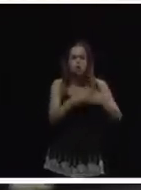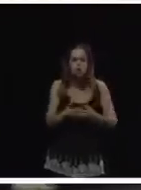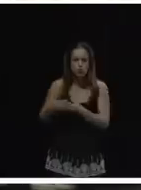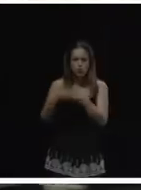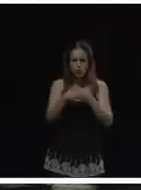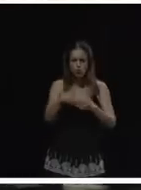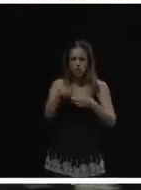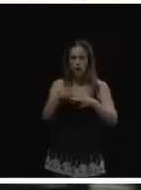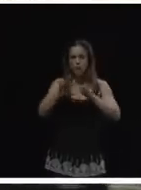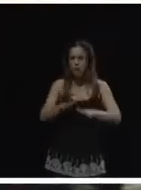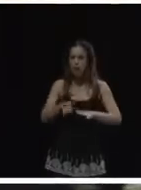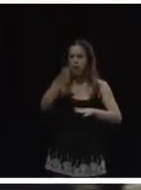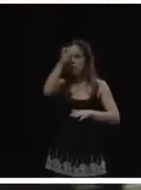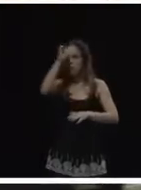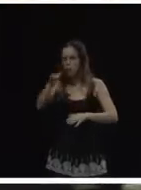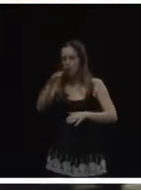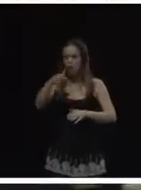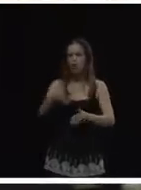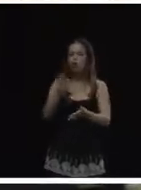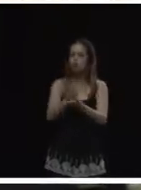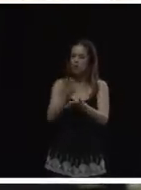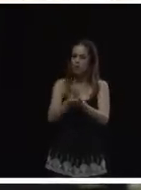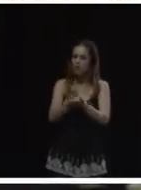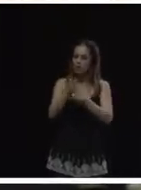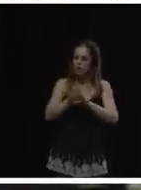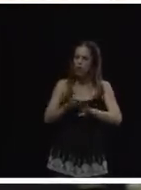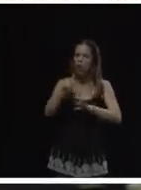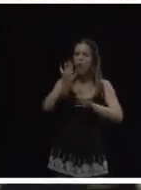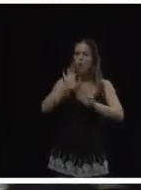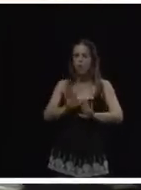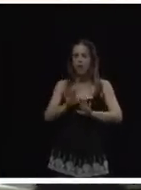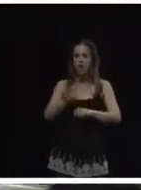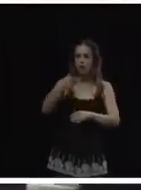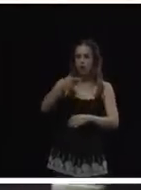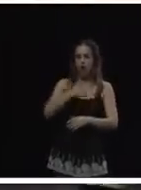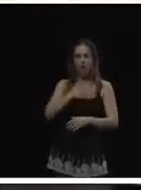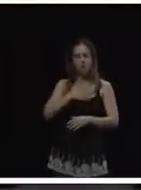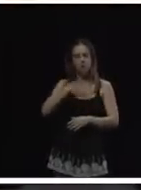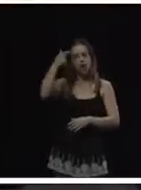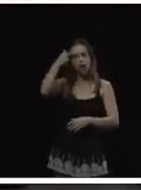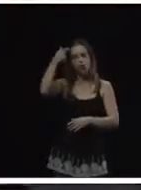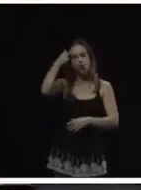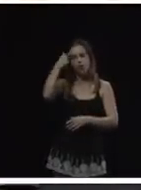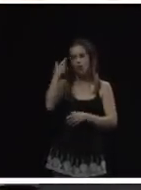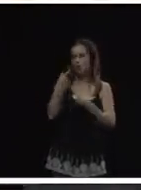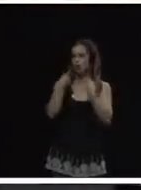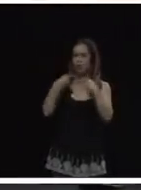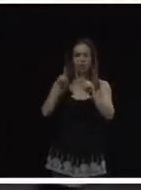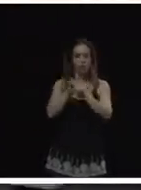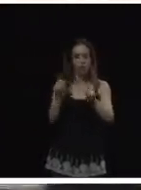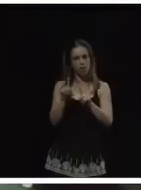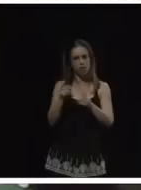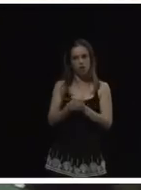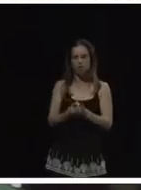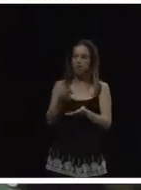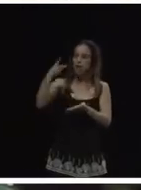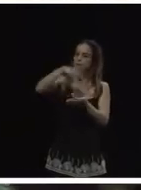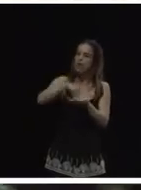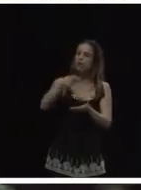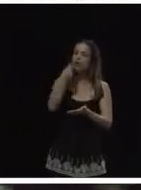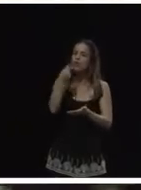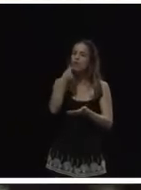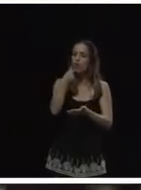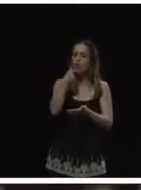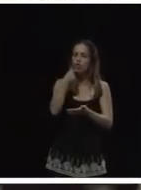que es un pueblo pacífico y tarda en levantarse, pero la patria en la conciencia no la pierde. Se levantó y le dijo, señores de